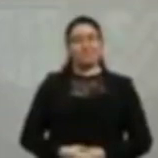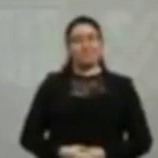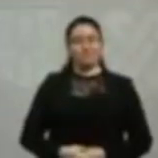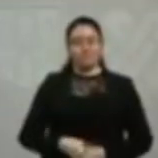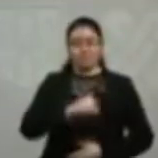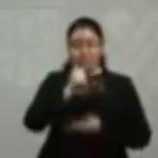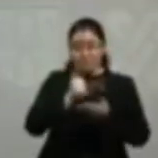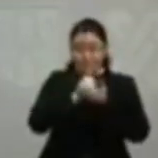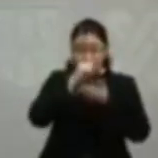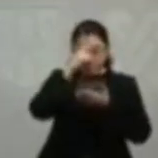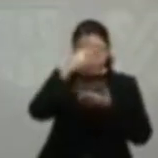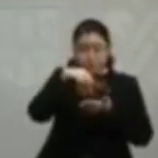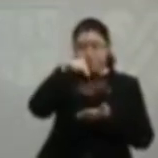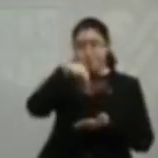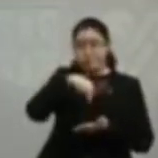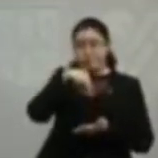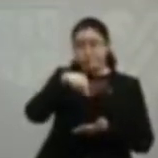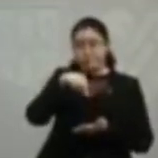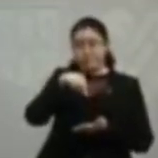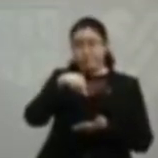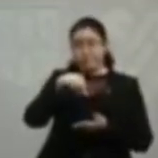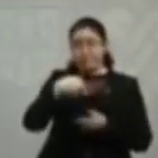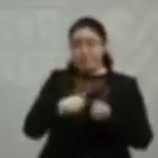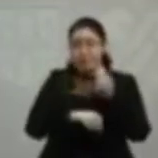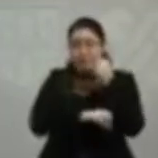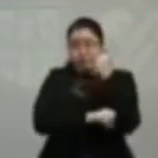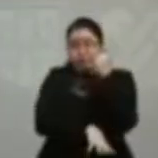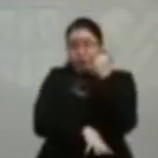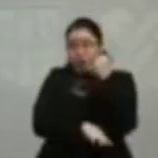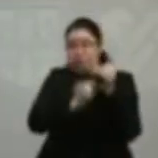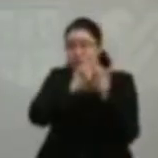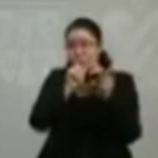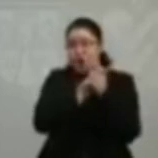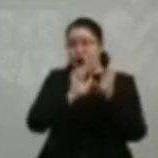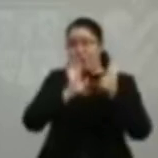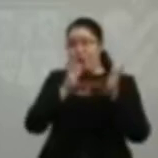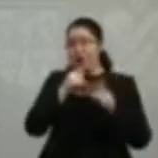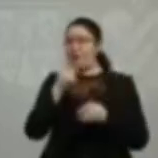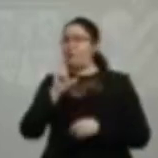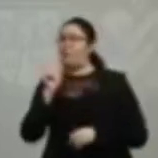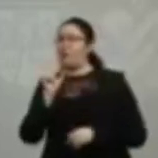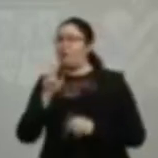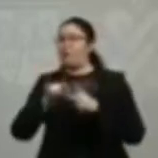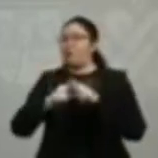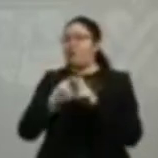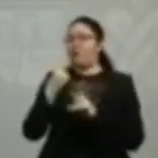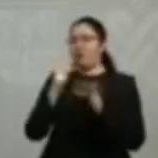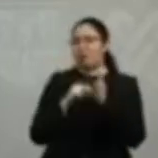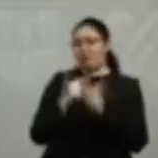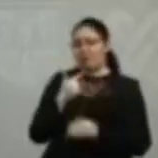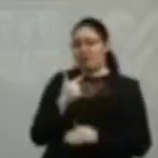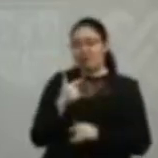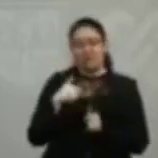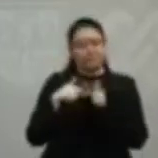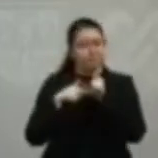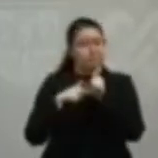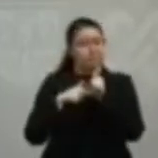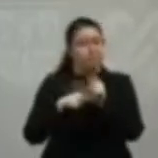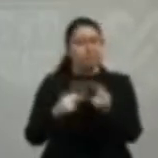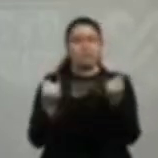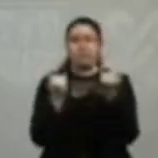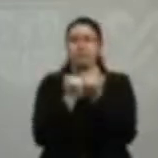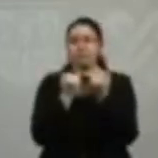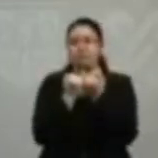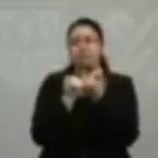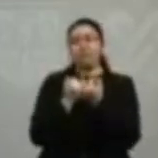la Ciudad de México el aborto es legal desde 2007 y se ha mantenido vigente